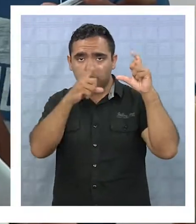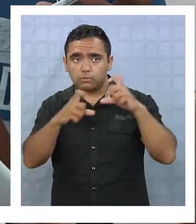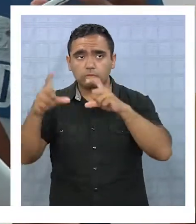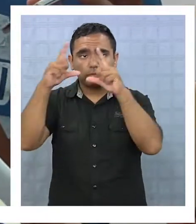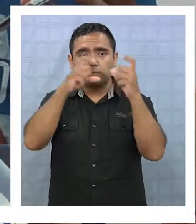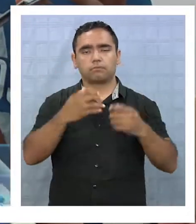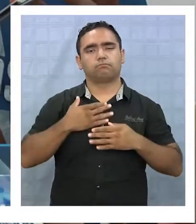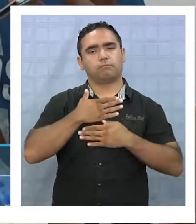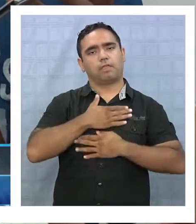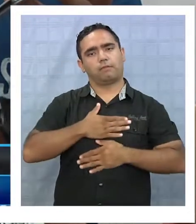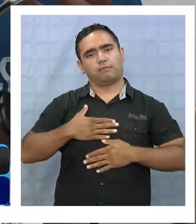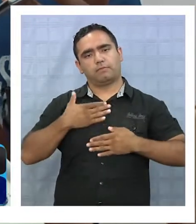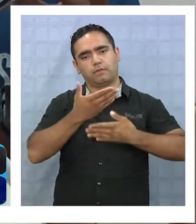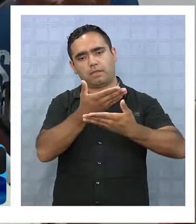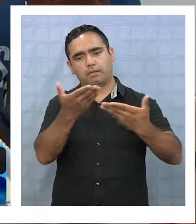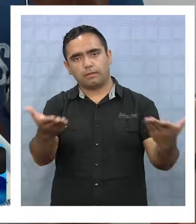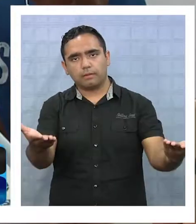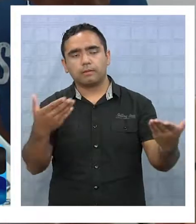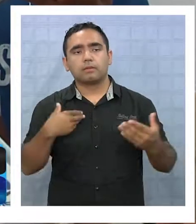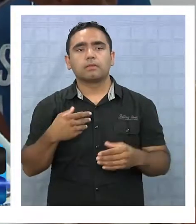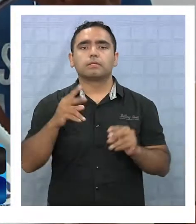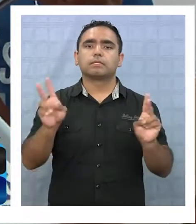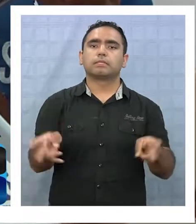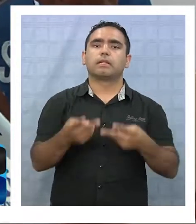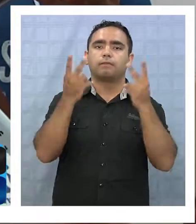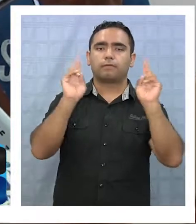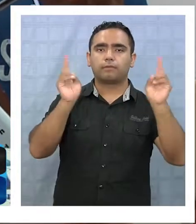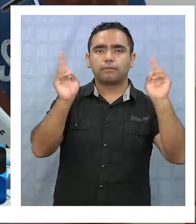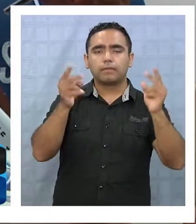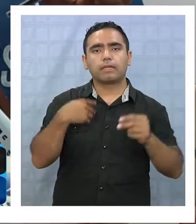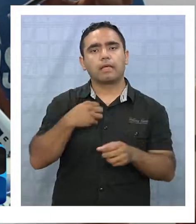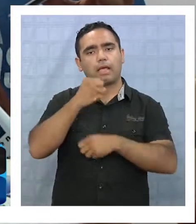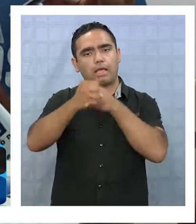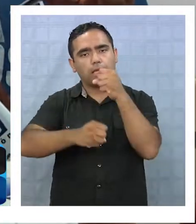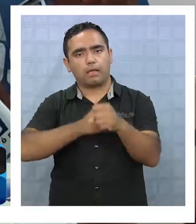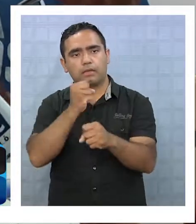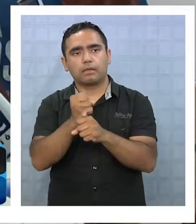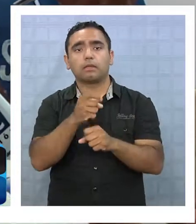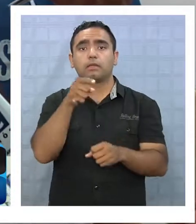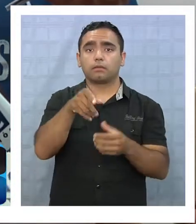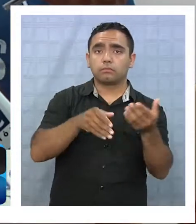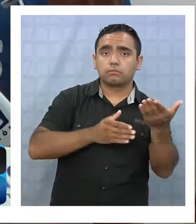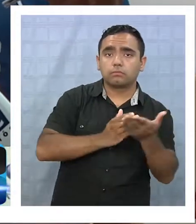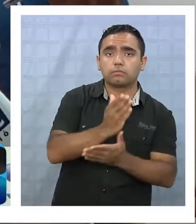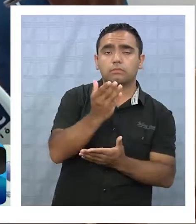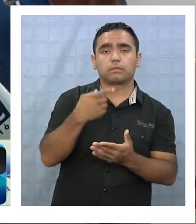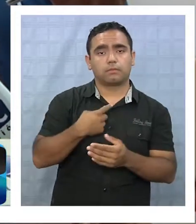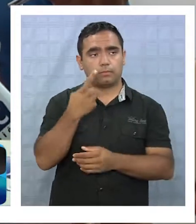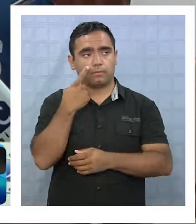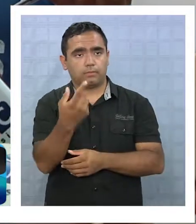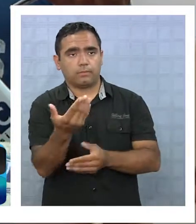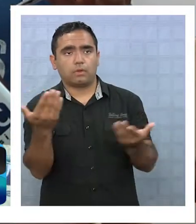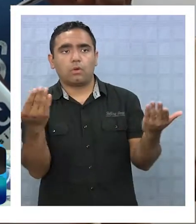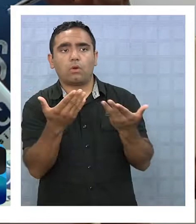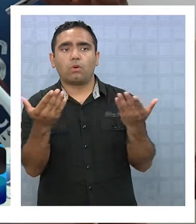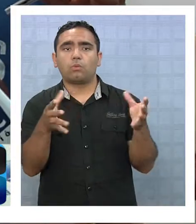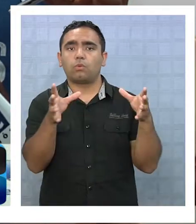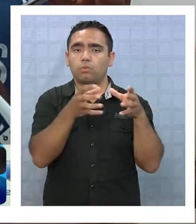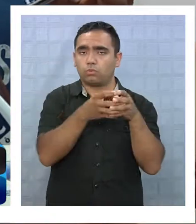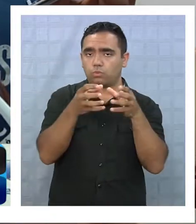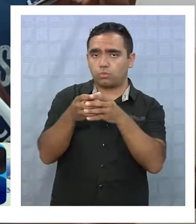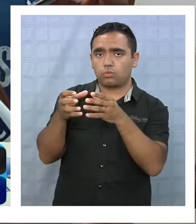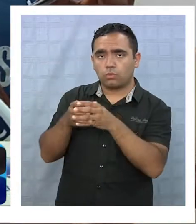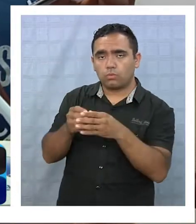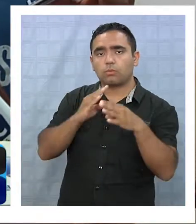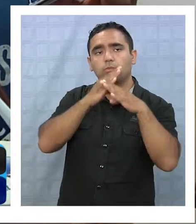logran disfrutar de esta playa con salvavidas durante todo el año. Y en este lanzamiento logramos ver efectivamente cómo los equipos se mantienen